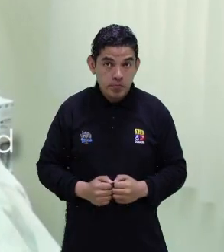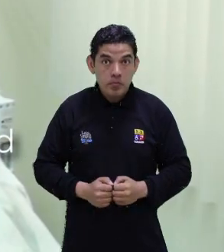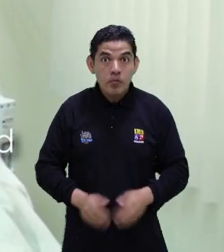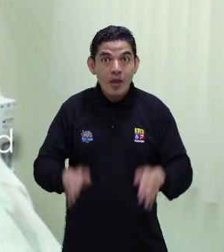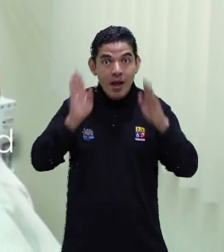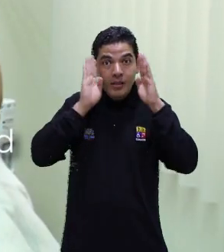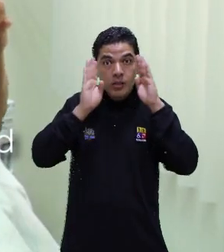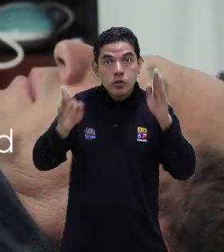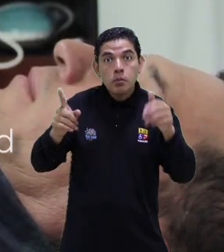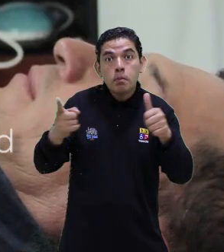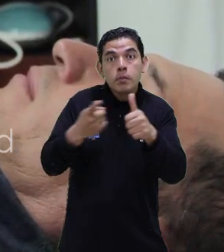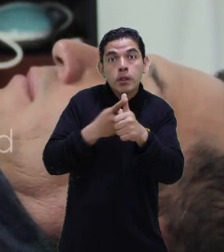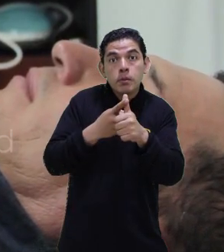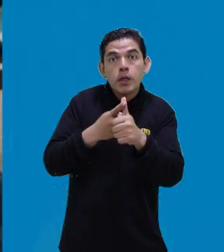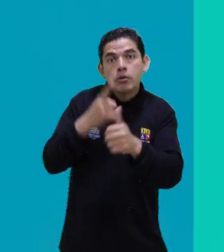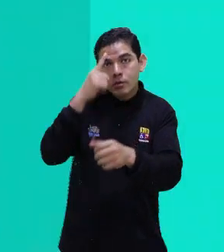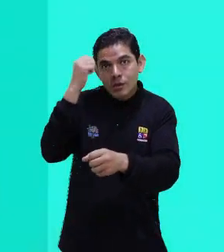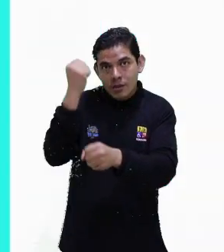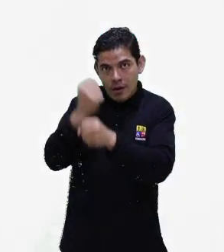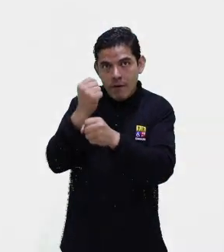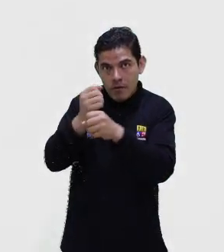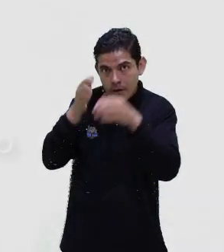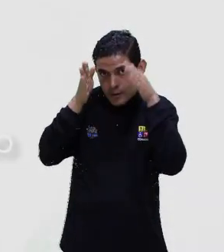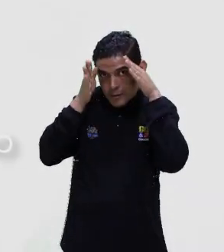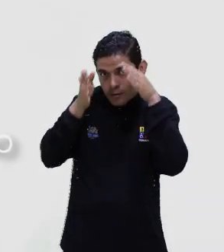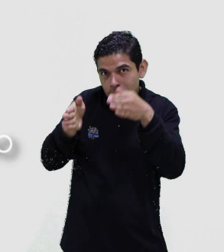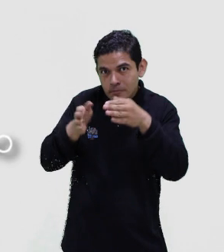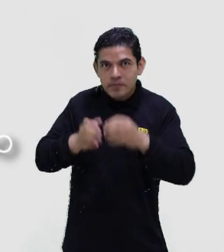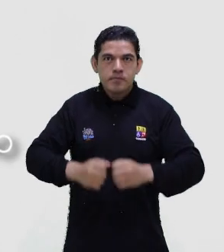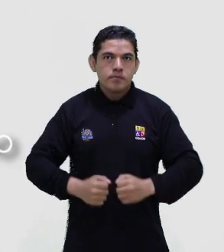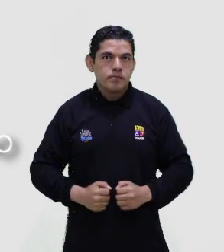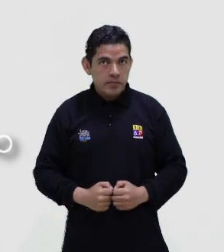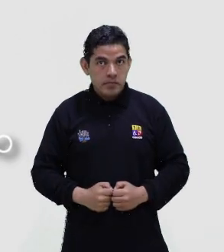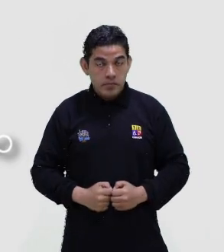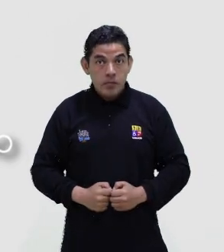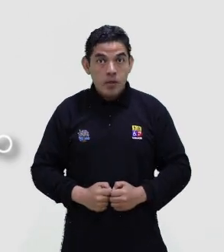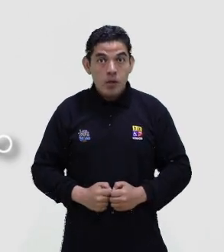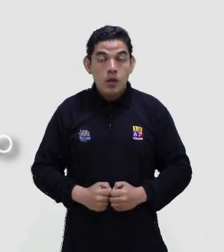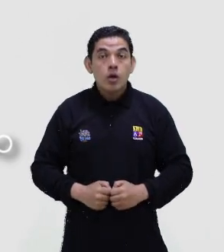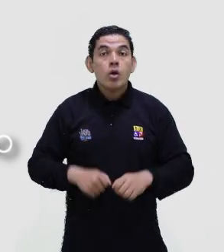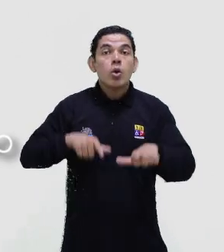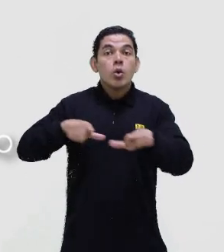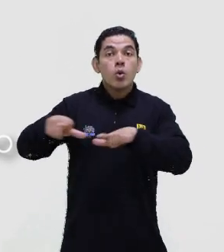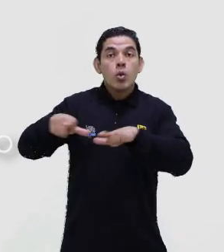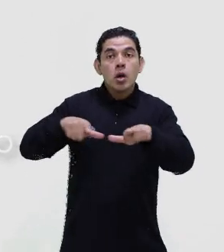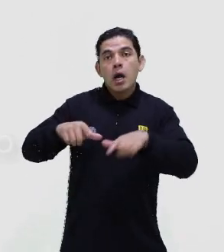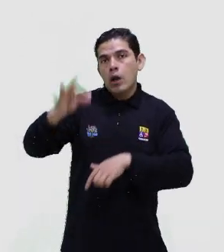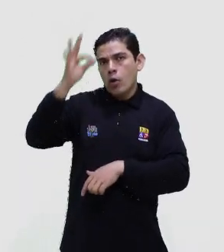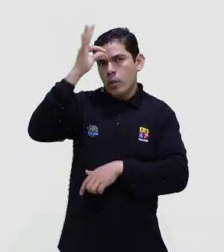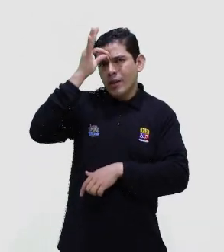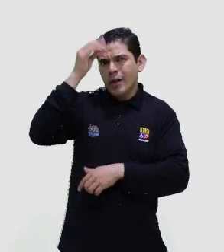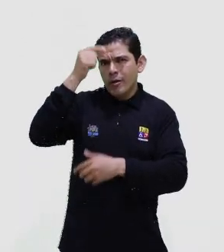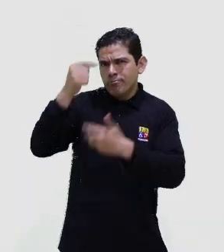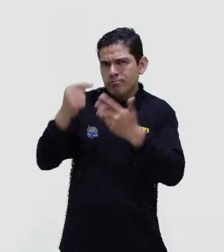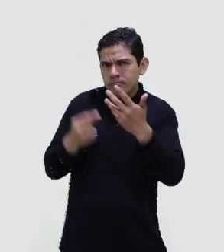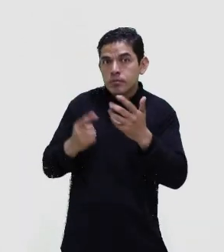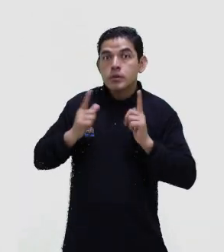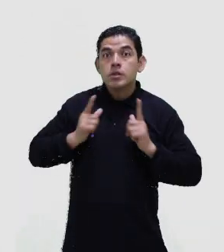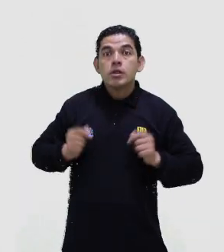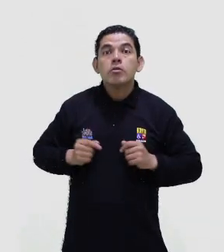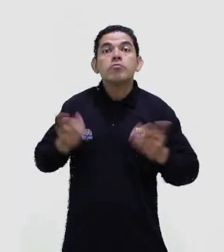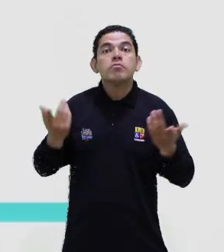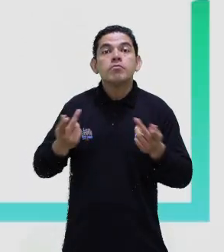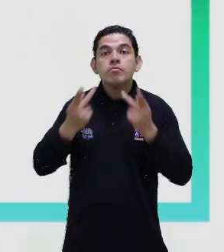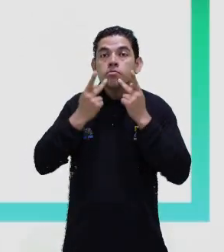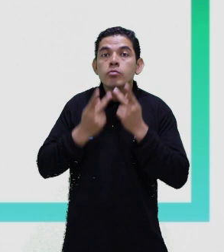primaria en salud en el ámbito laboral. Los establecimientos de salud tendrán como ejes fundamentales la